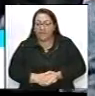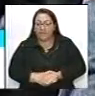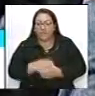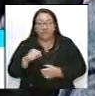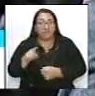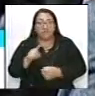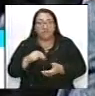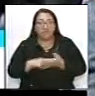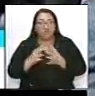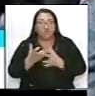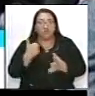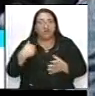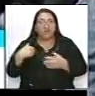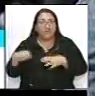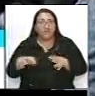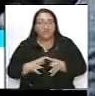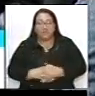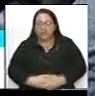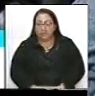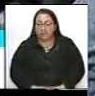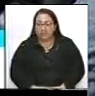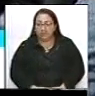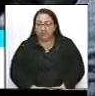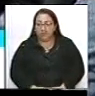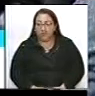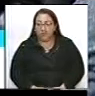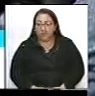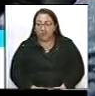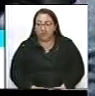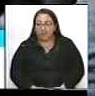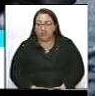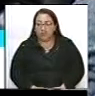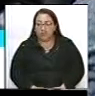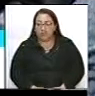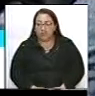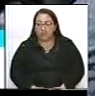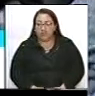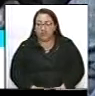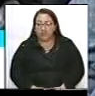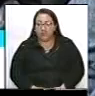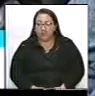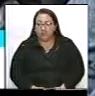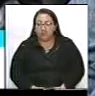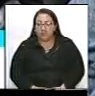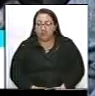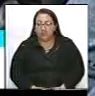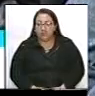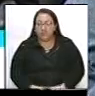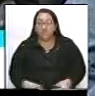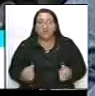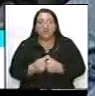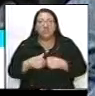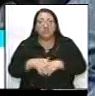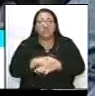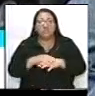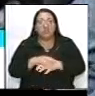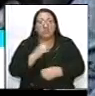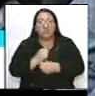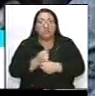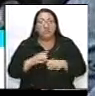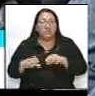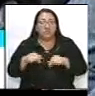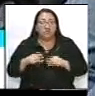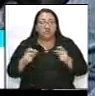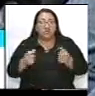nosotros dejemos de hacer lo que nos corresponde. Entonces yo creo que en aras de la gestión que siempre hemos realizado acá